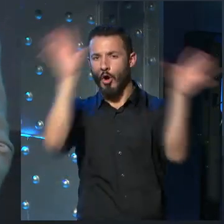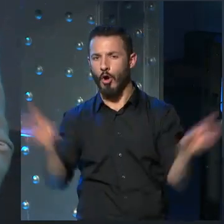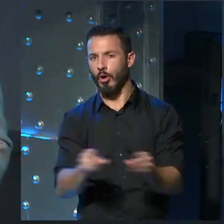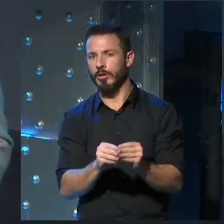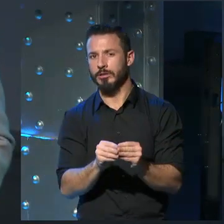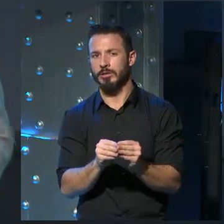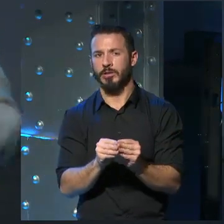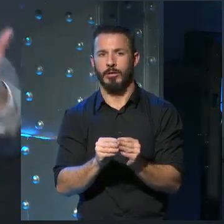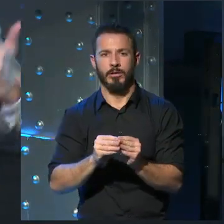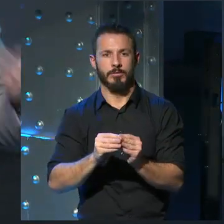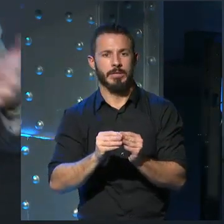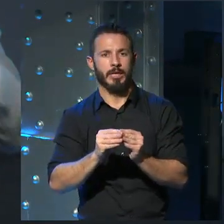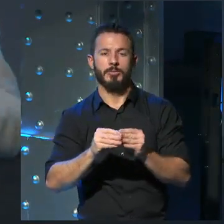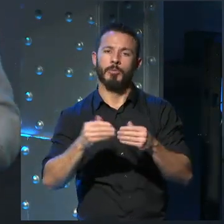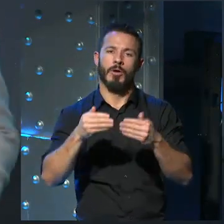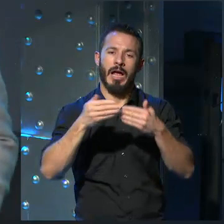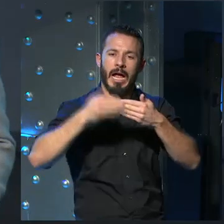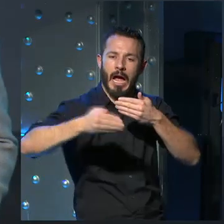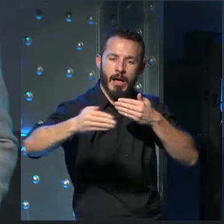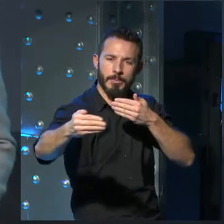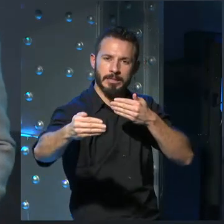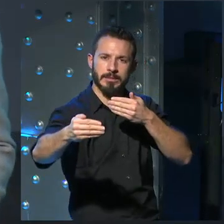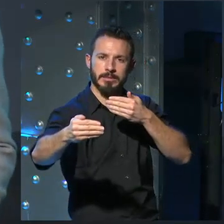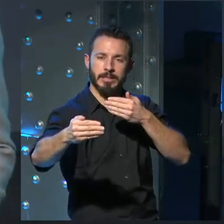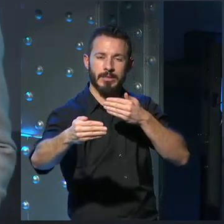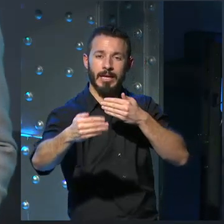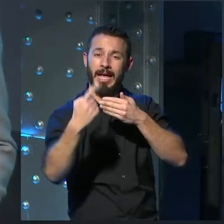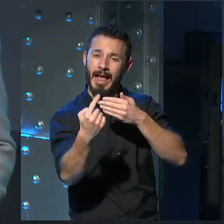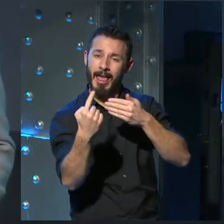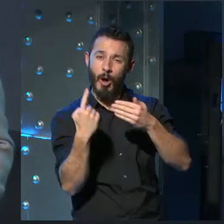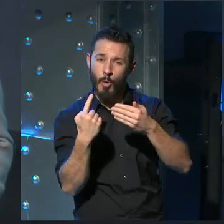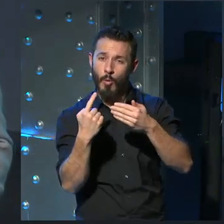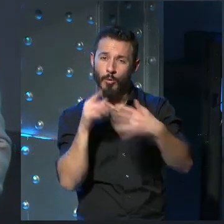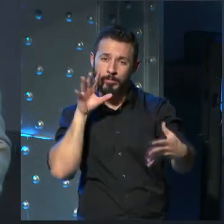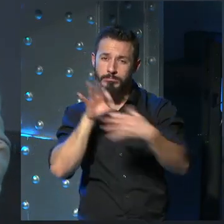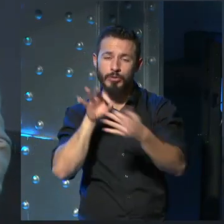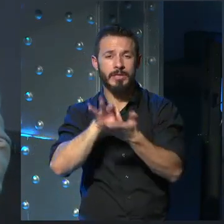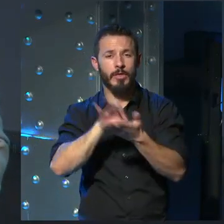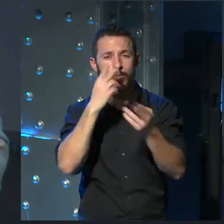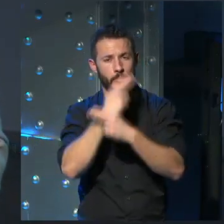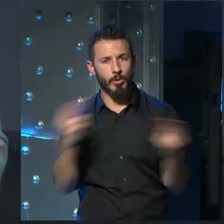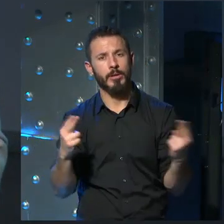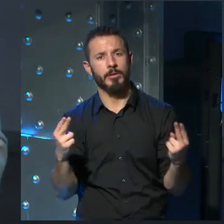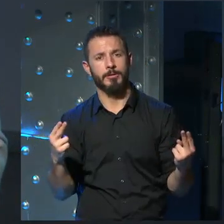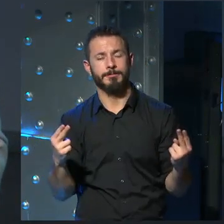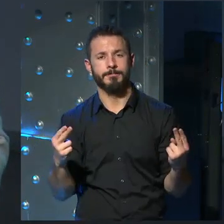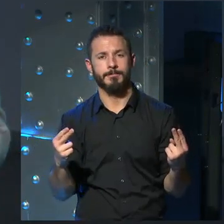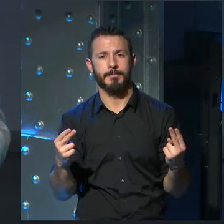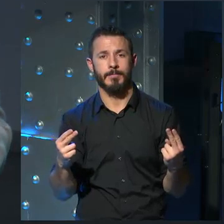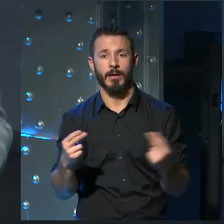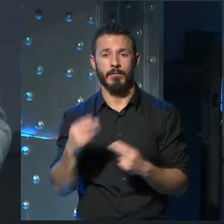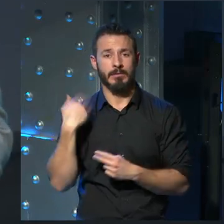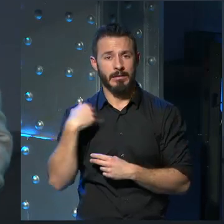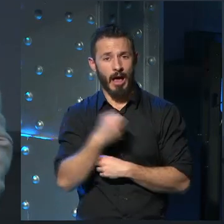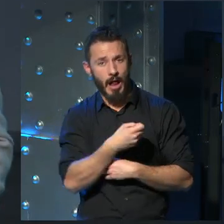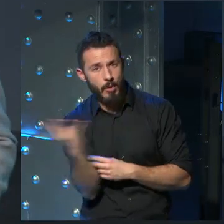hay diferentes capas, cada una de ellas que se corresponde con un servicio público. Y ya